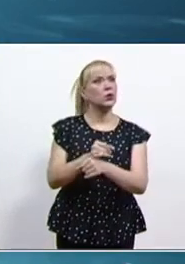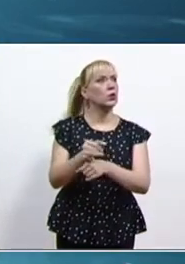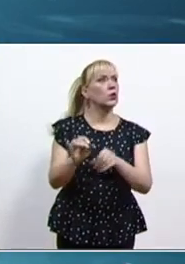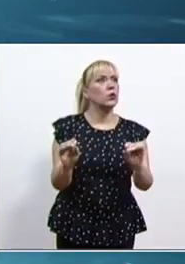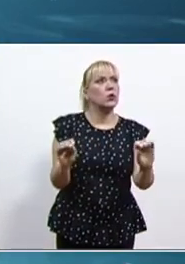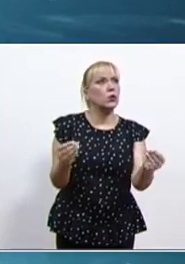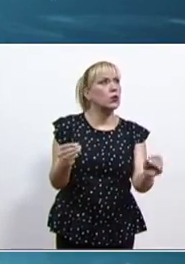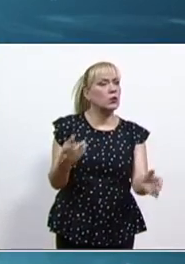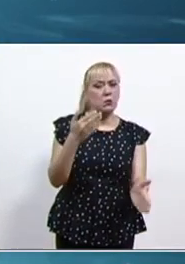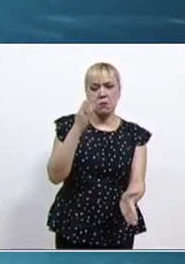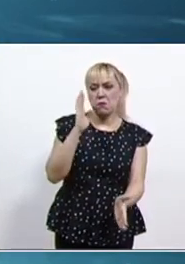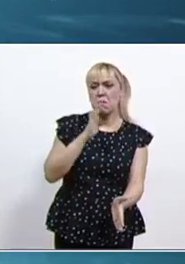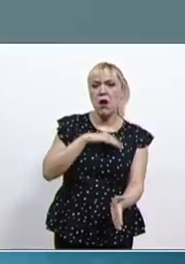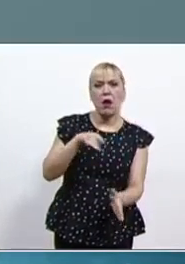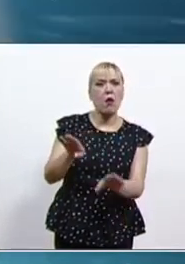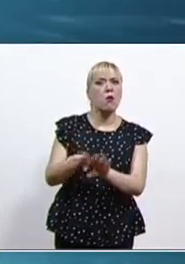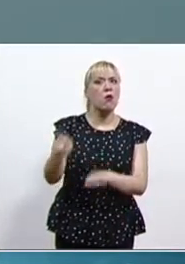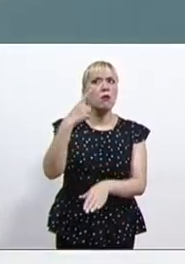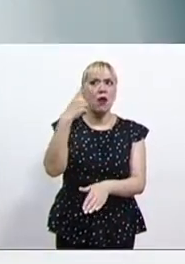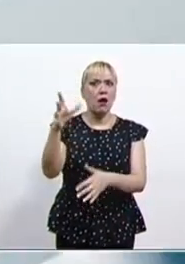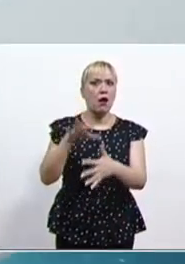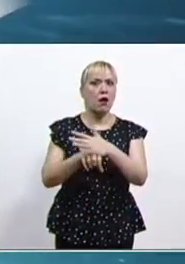a personas privadas de la libertad.